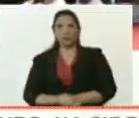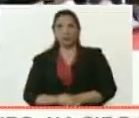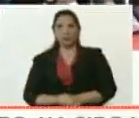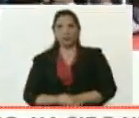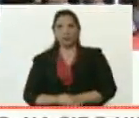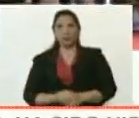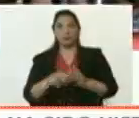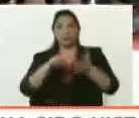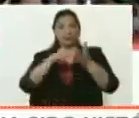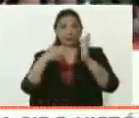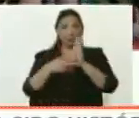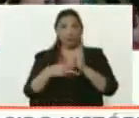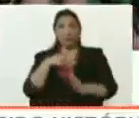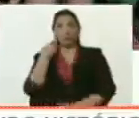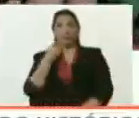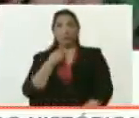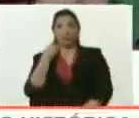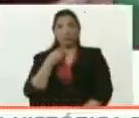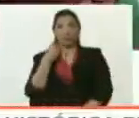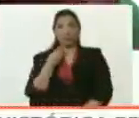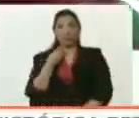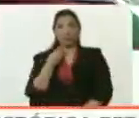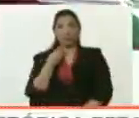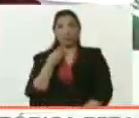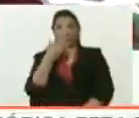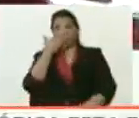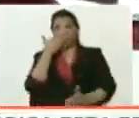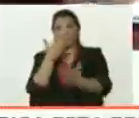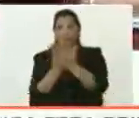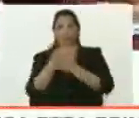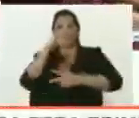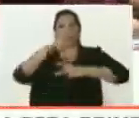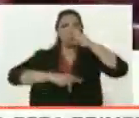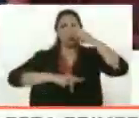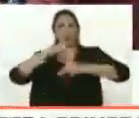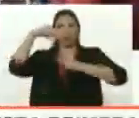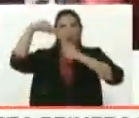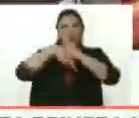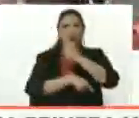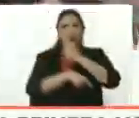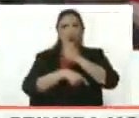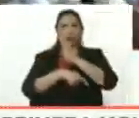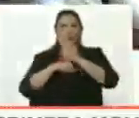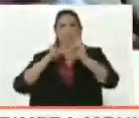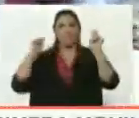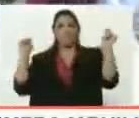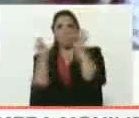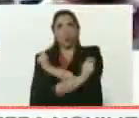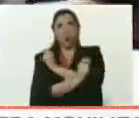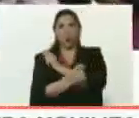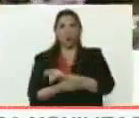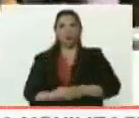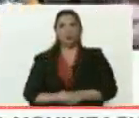Lo que significa la juventud al frente de procesos profundos de transformación.